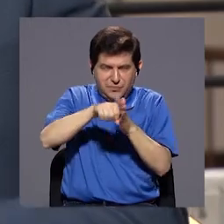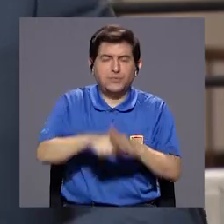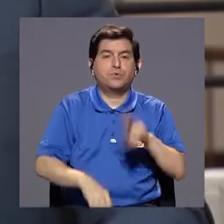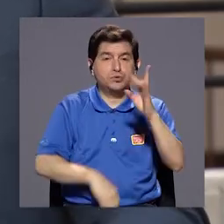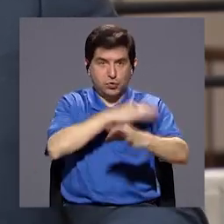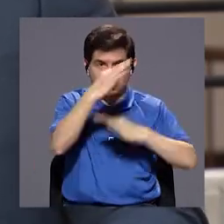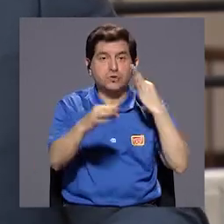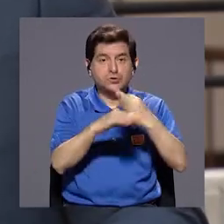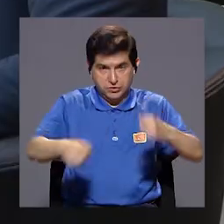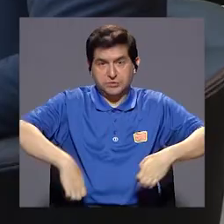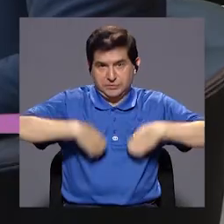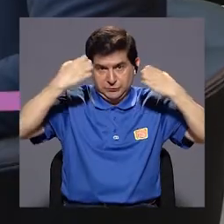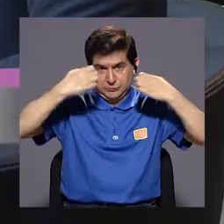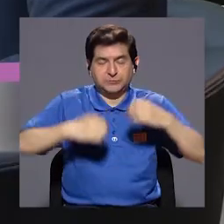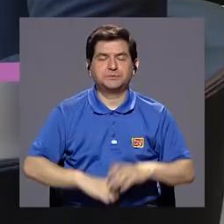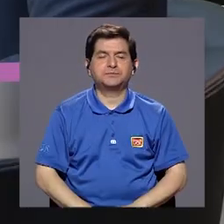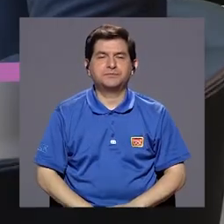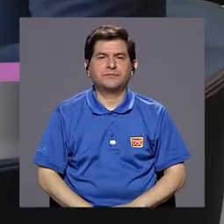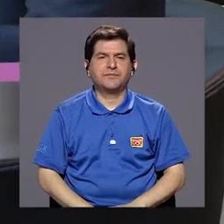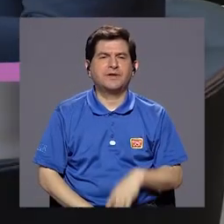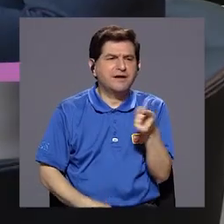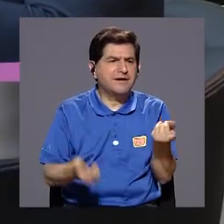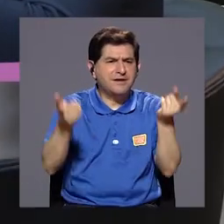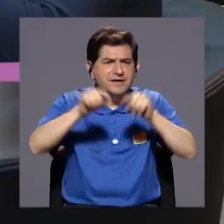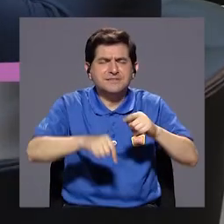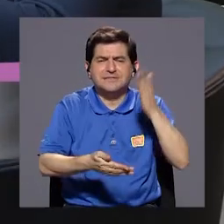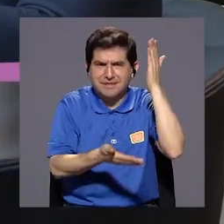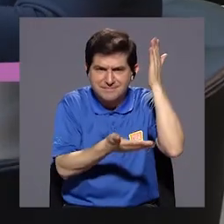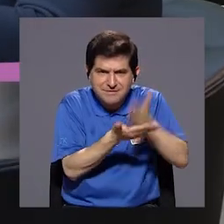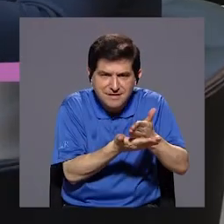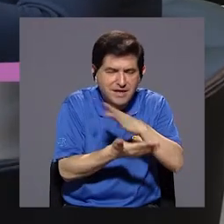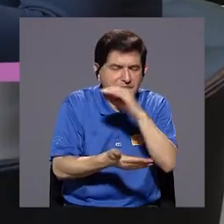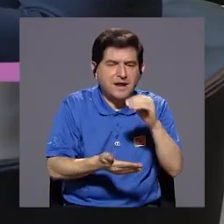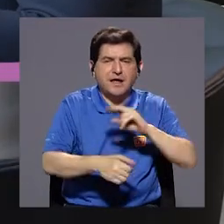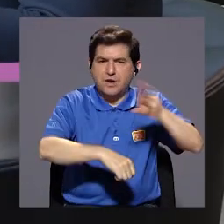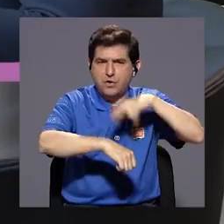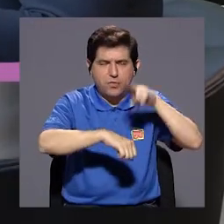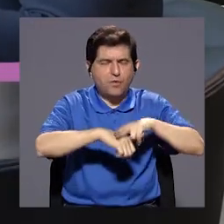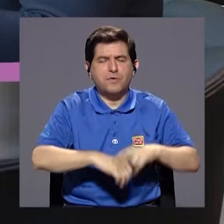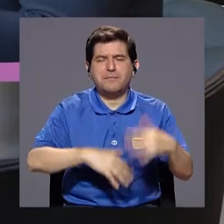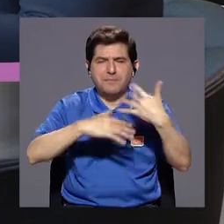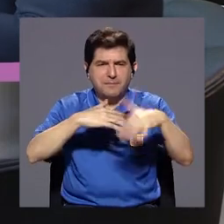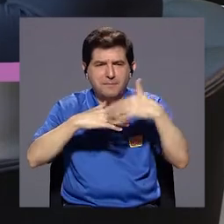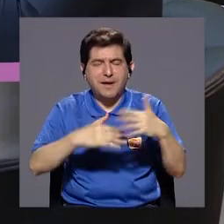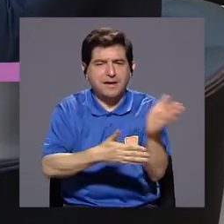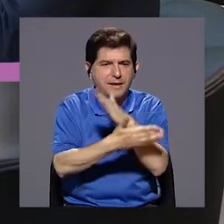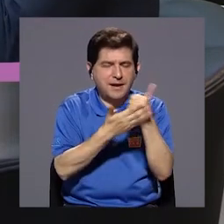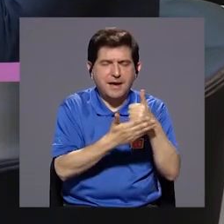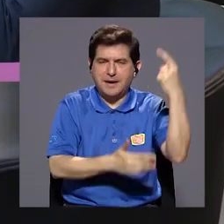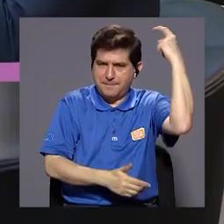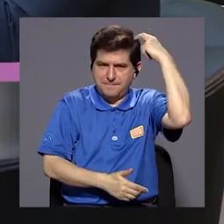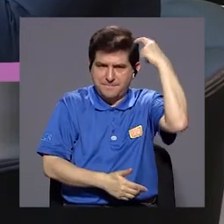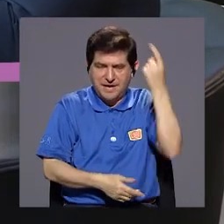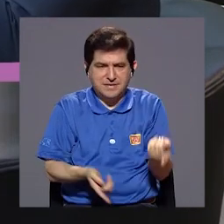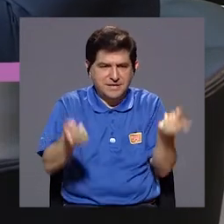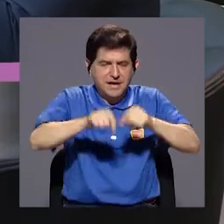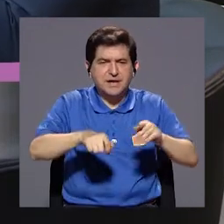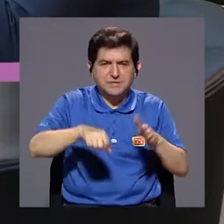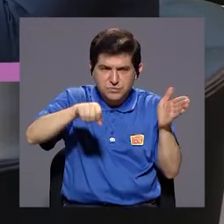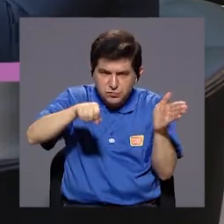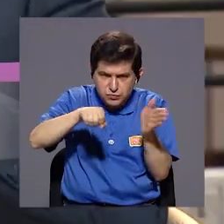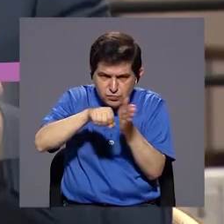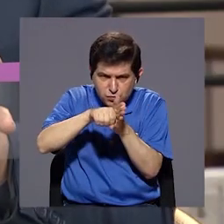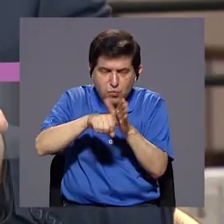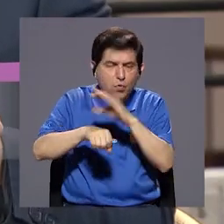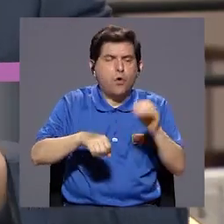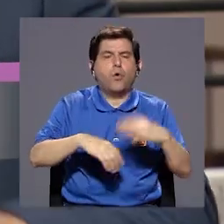evento cerebrovascular que existe. Uh-huh. Y es básicamente la interrupción o la anormalidad en el flujo sanguíneo en esa parte del cerebro donde se produjo esa